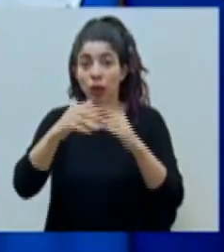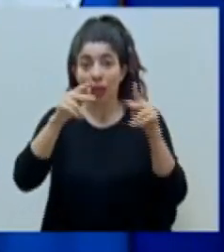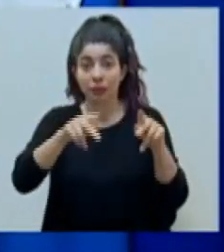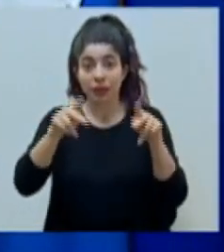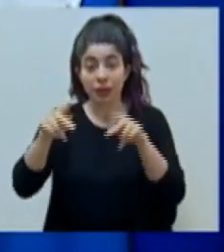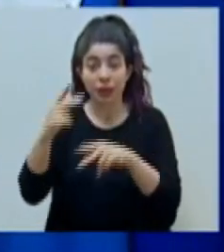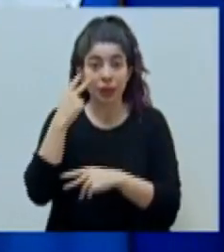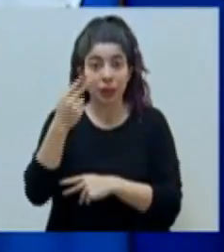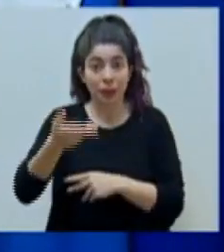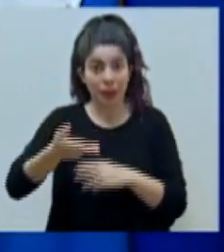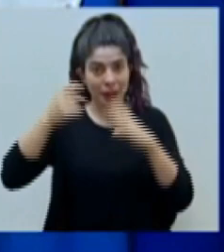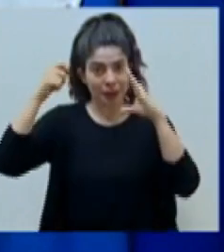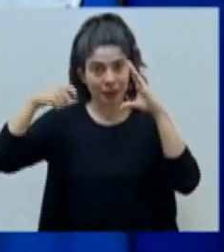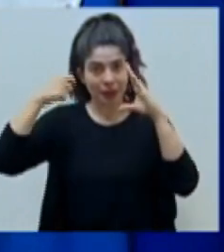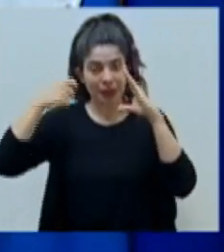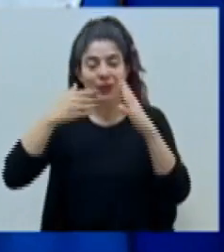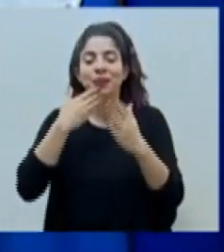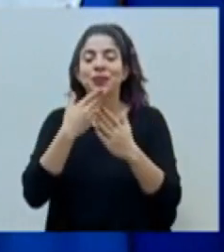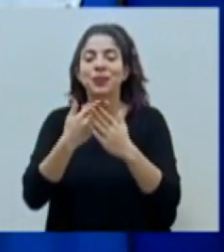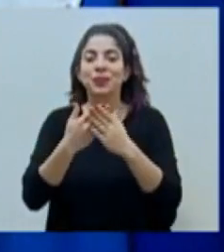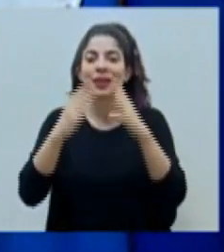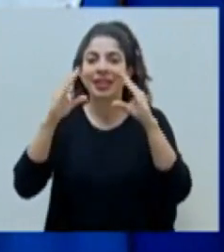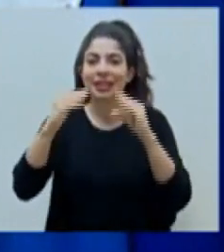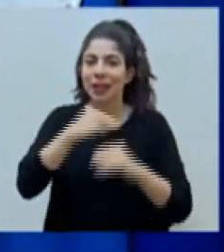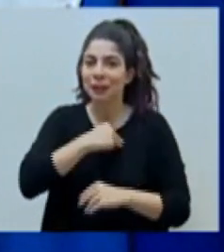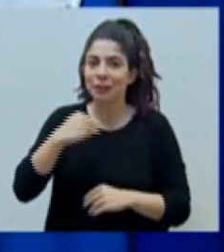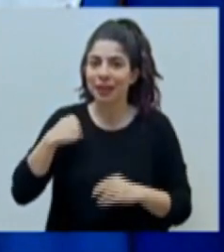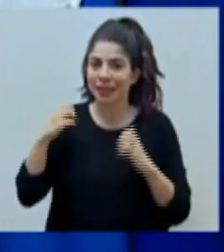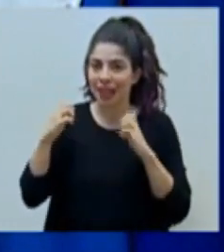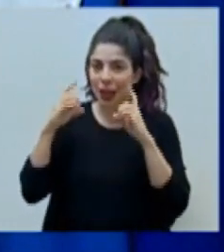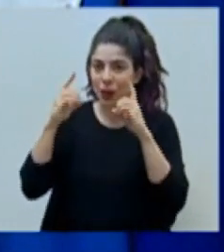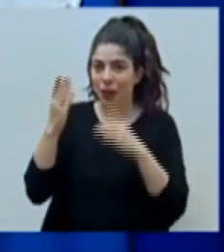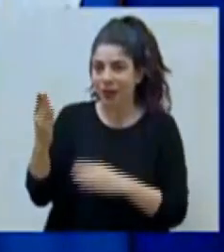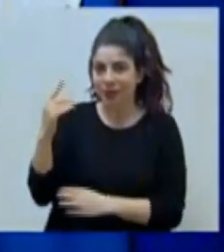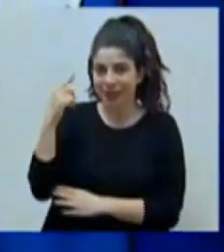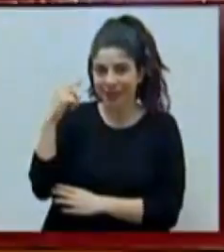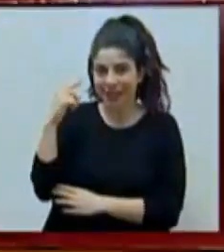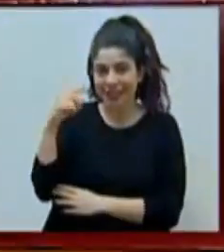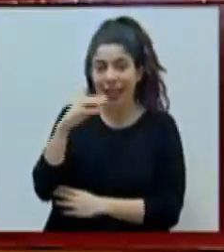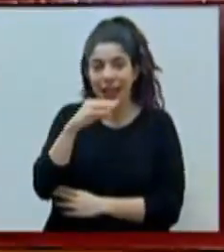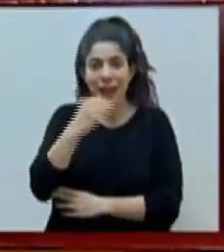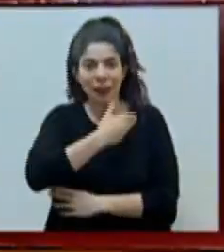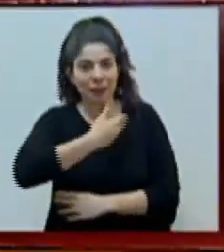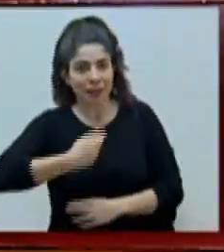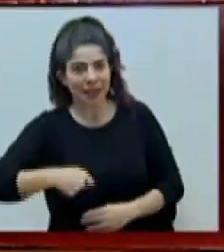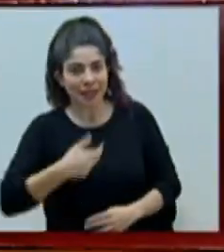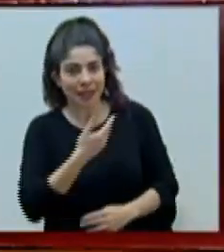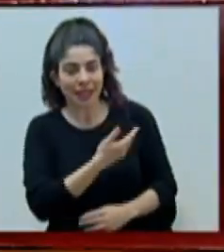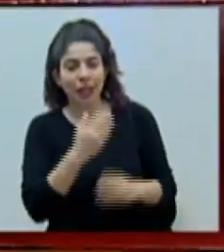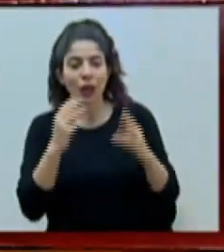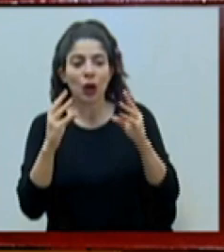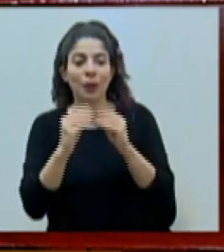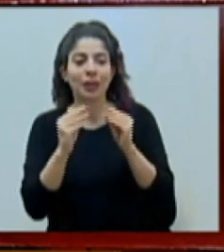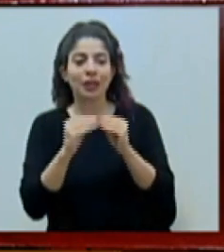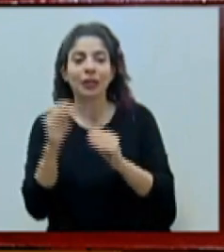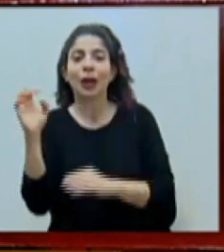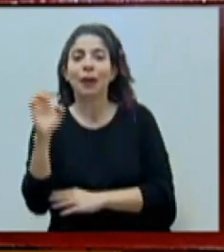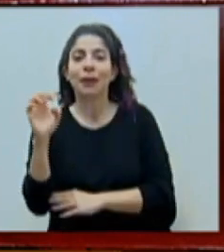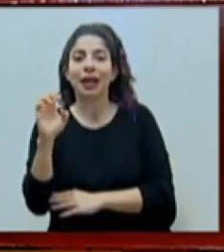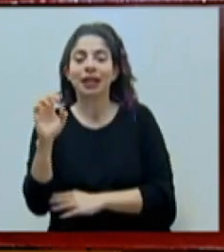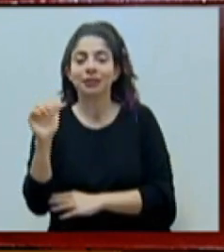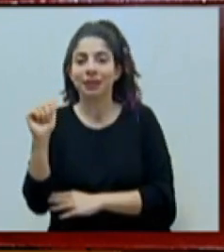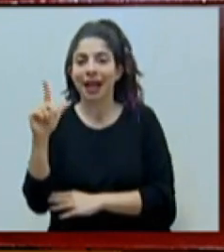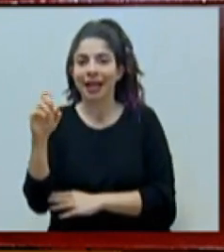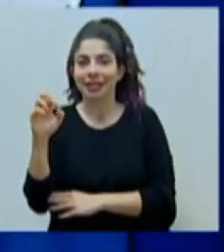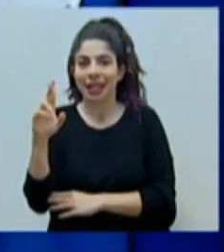que siguen la transmisión. Muy buenas tardes a la ministra de Educación, doña Giselle, y al presidente de la Comisión de Emergencias,